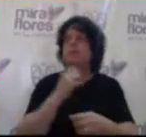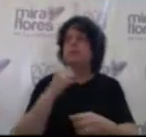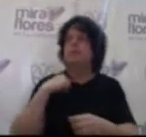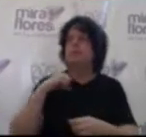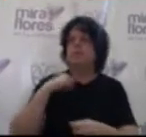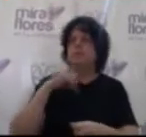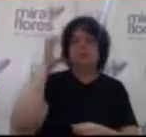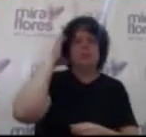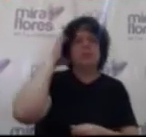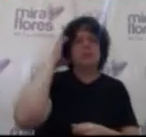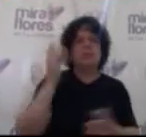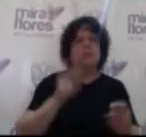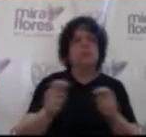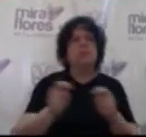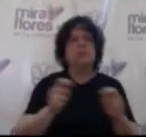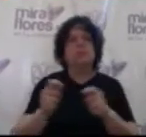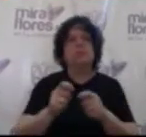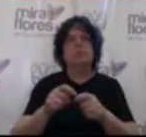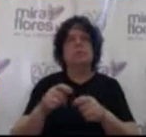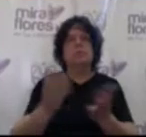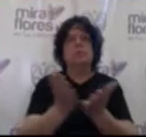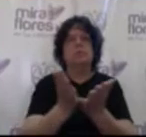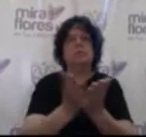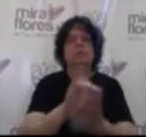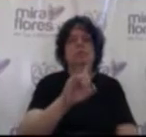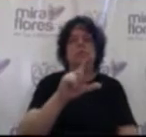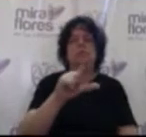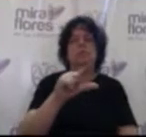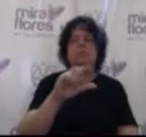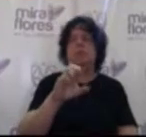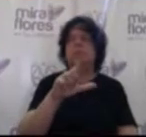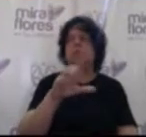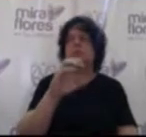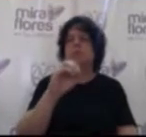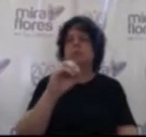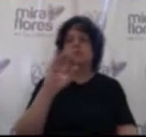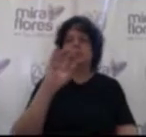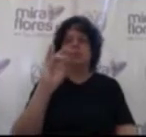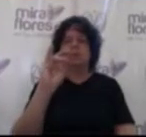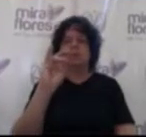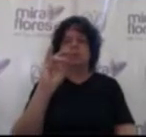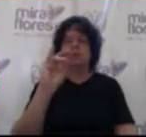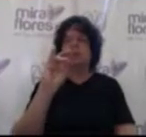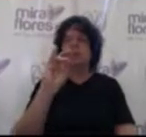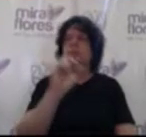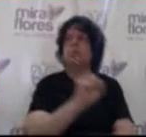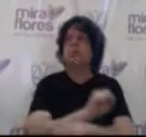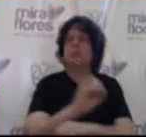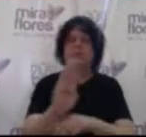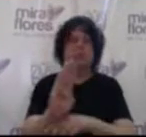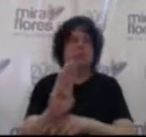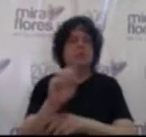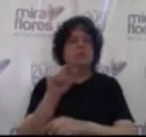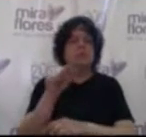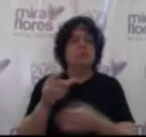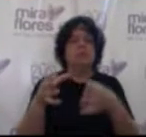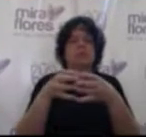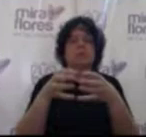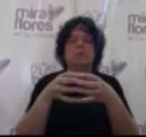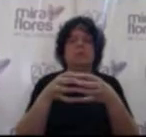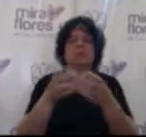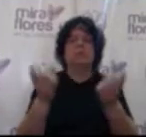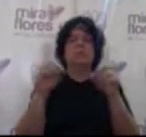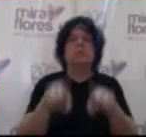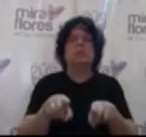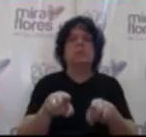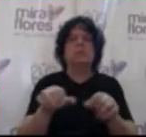Miraflores y la Unidad de Gestión Educativa Local, UGEL número 07 San Borja. El mismo que como anexo forma parte integrante del presente